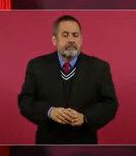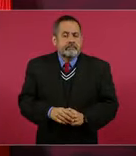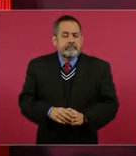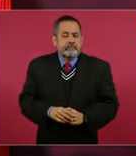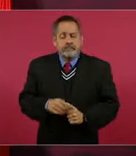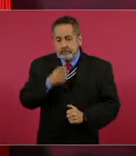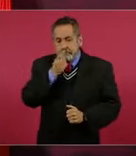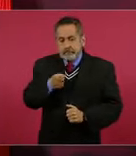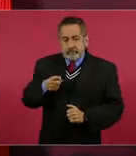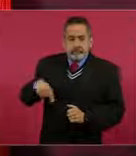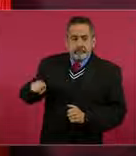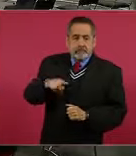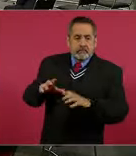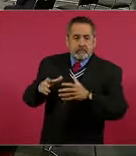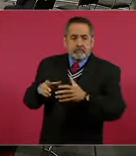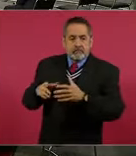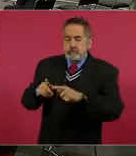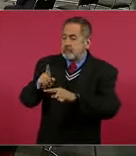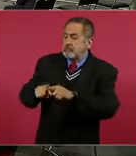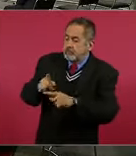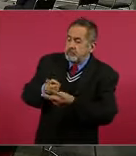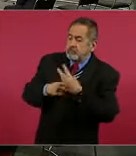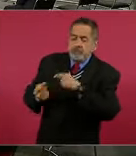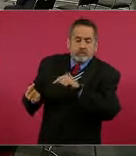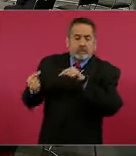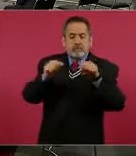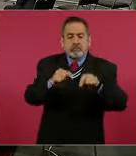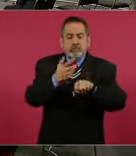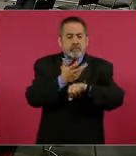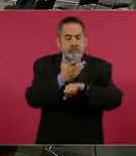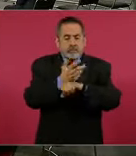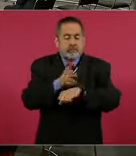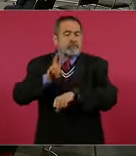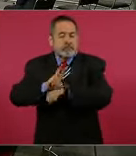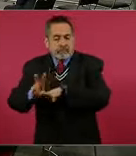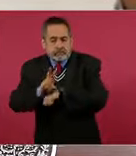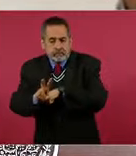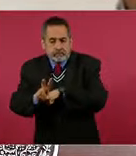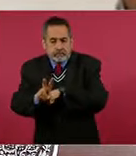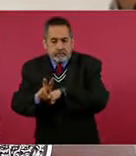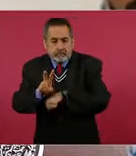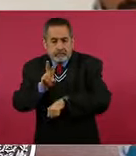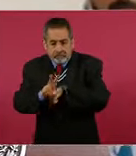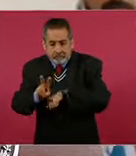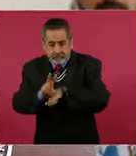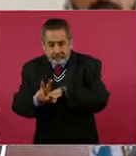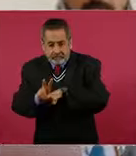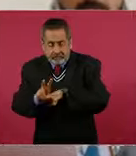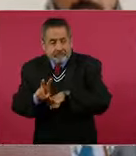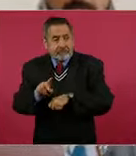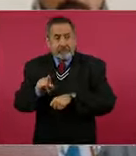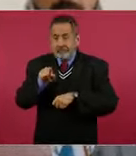se dice, ¿quiénes llegan a Estados Unidos? ¿Venezolanos? Sí, pero no llegan de Venezuela.